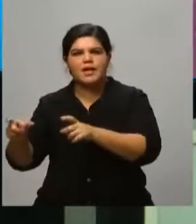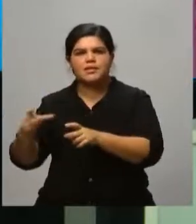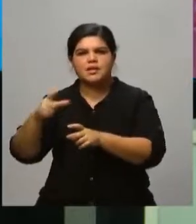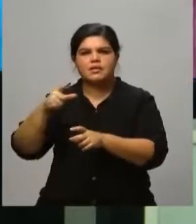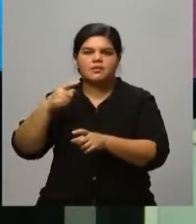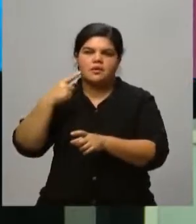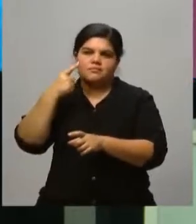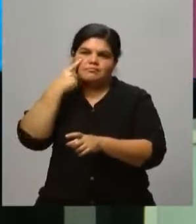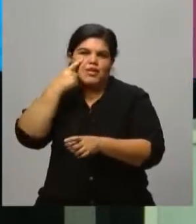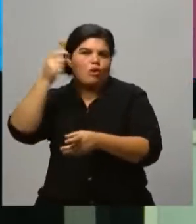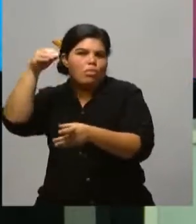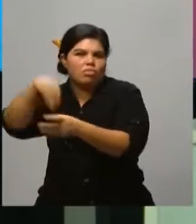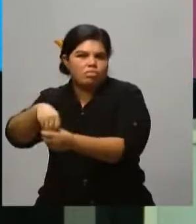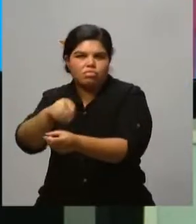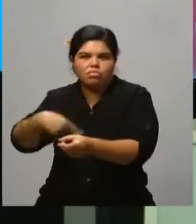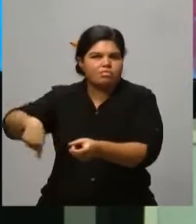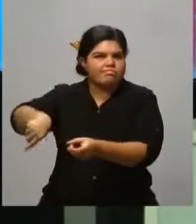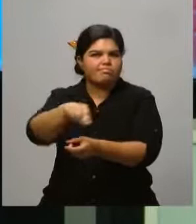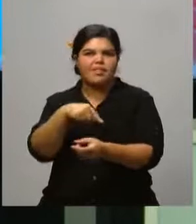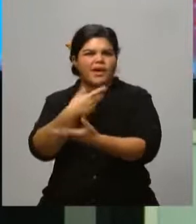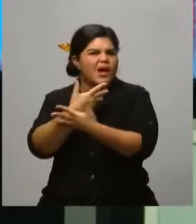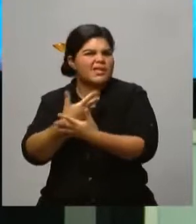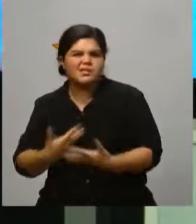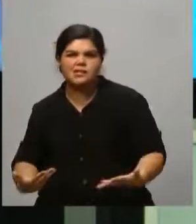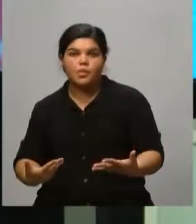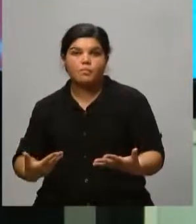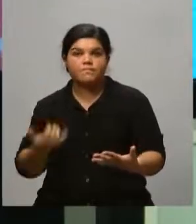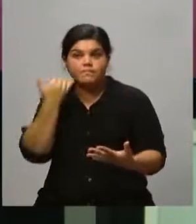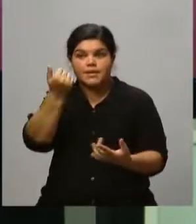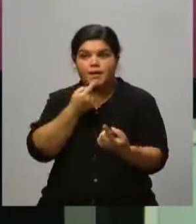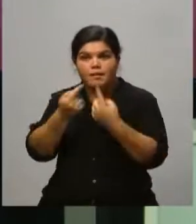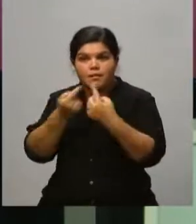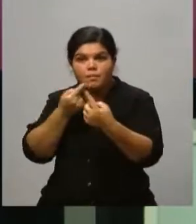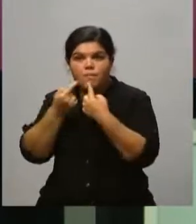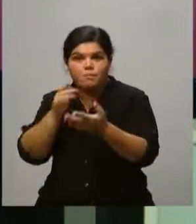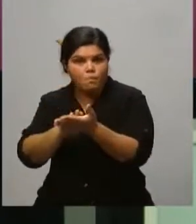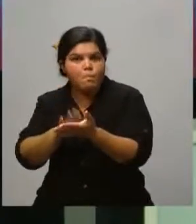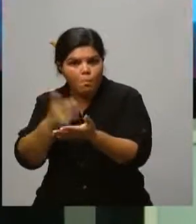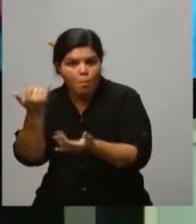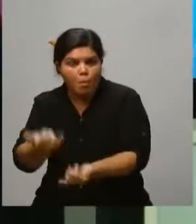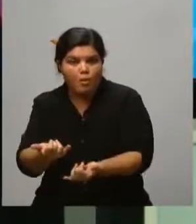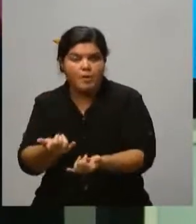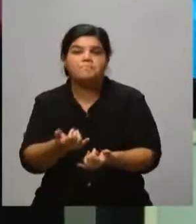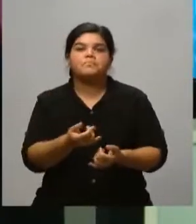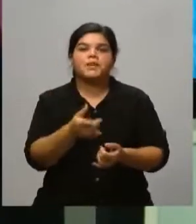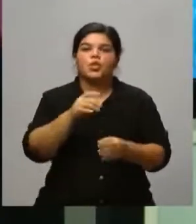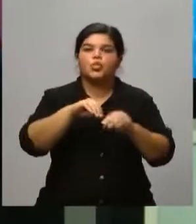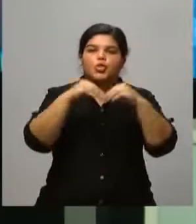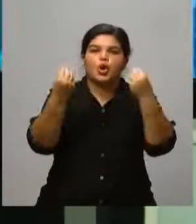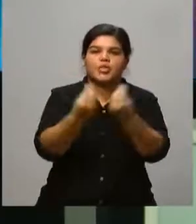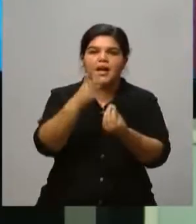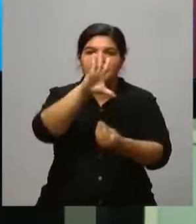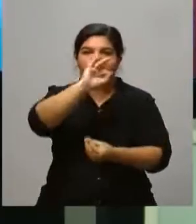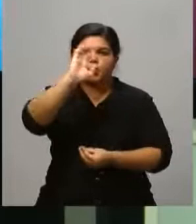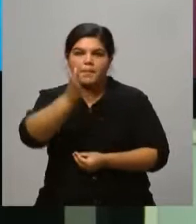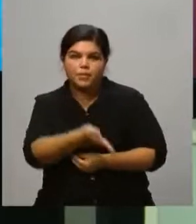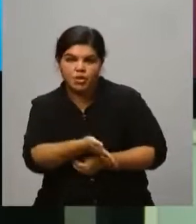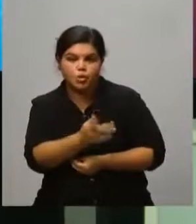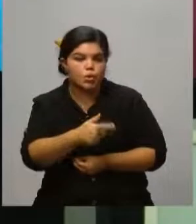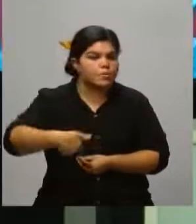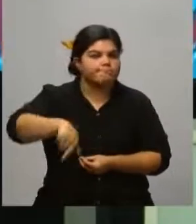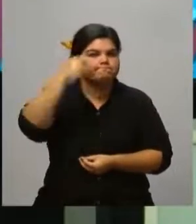encuestas demuestran que es así. Hay algunos números que indican que más del 50% de los argentinos piensa en votar